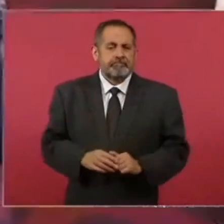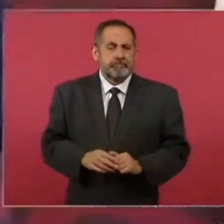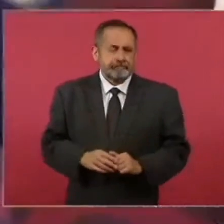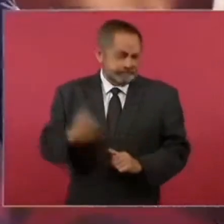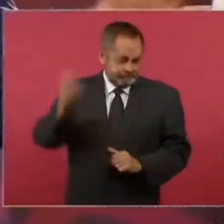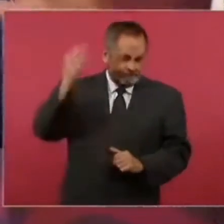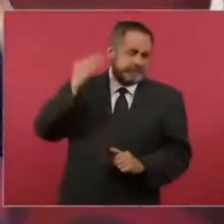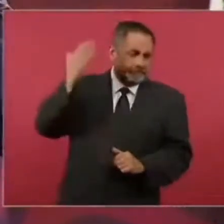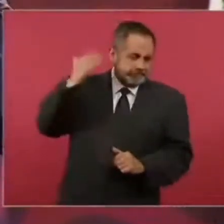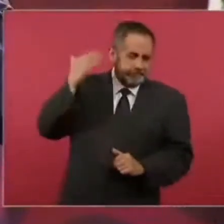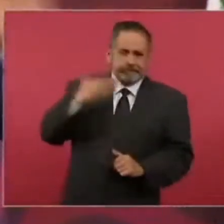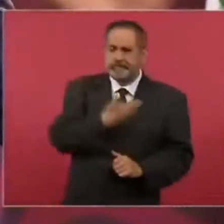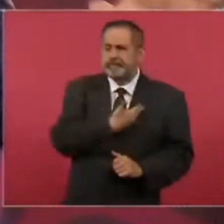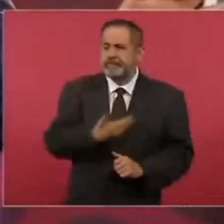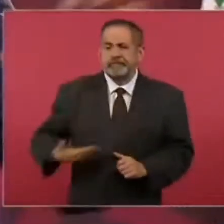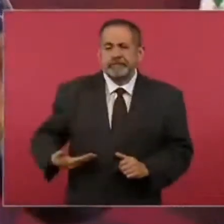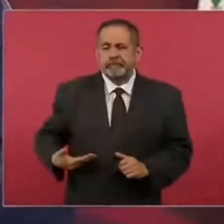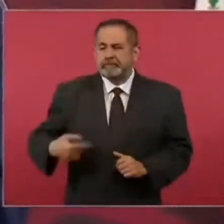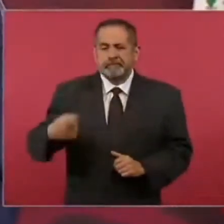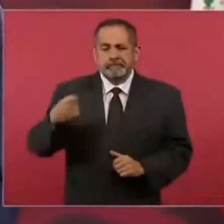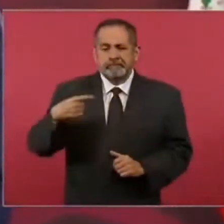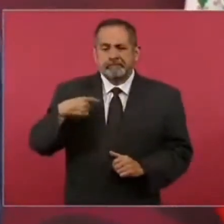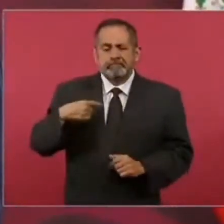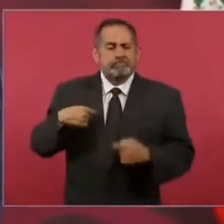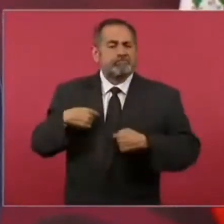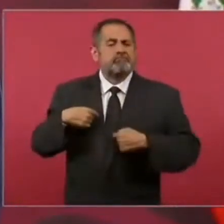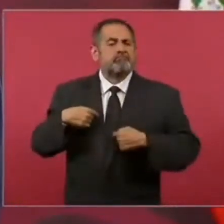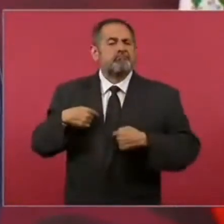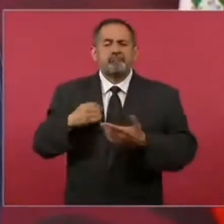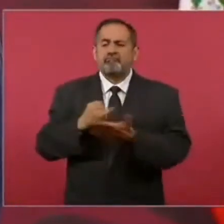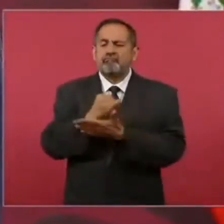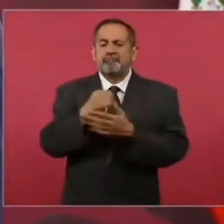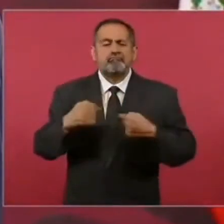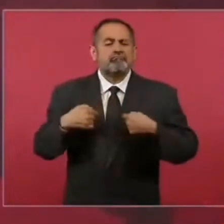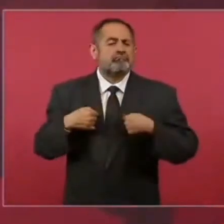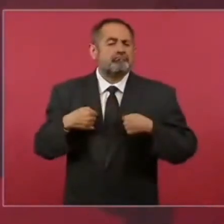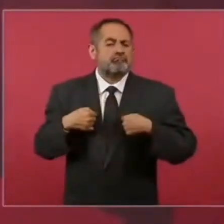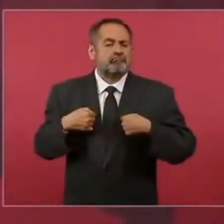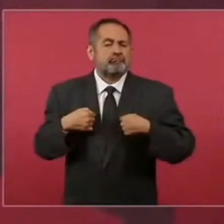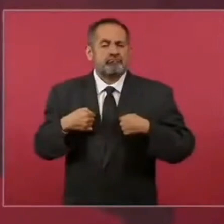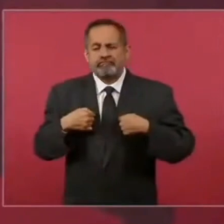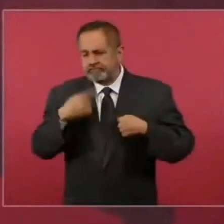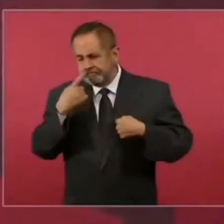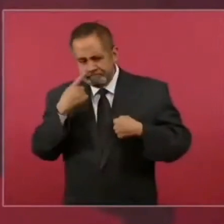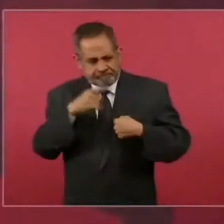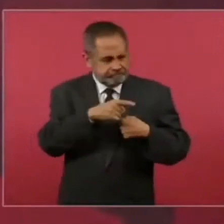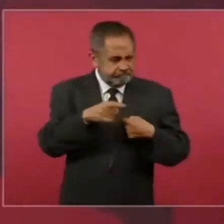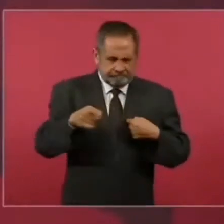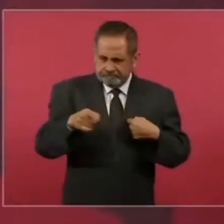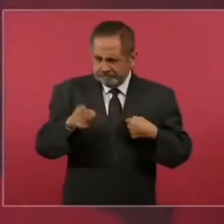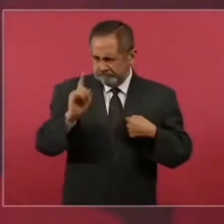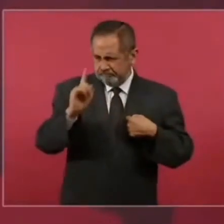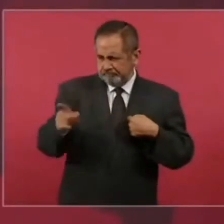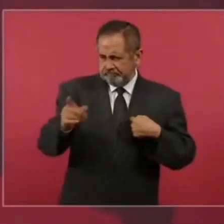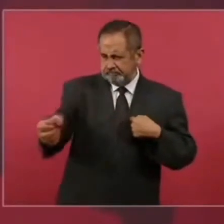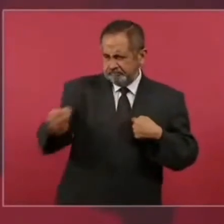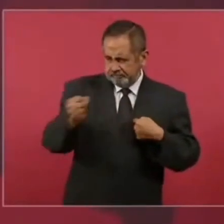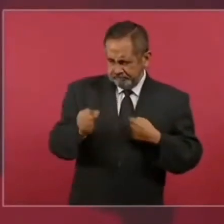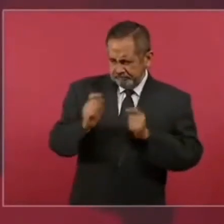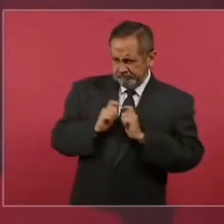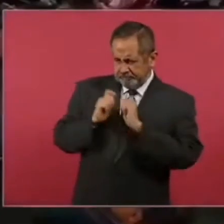él era el que designaba a su